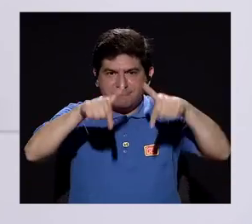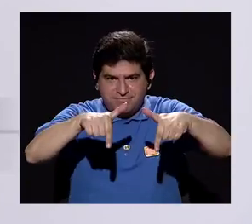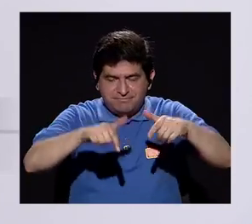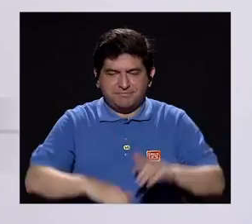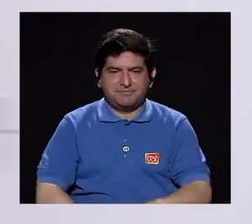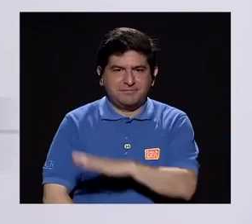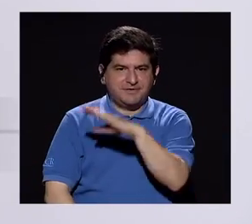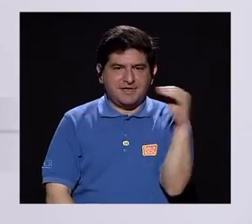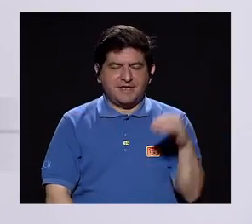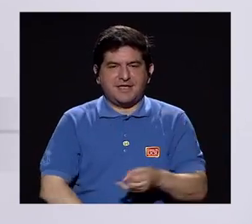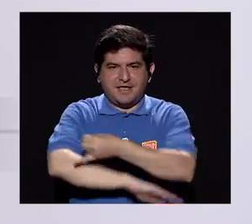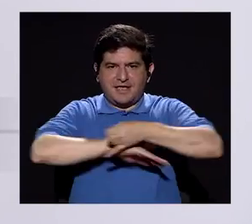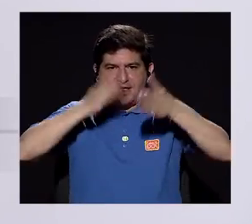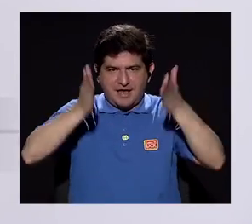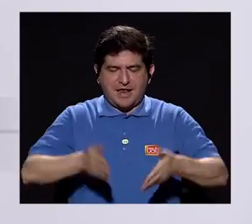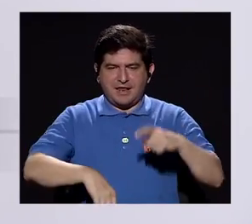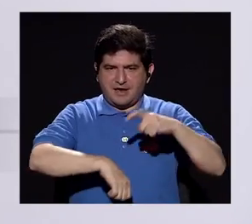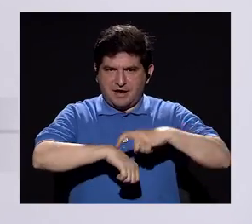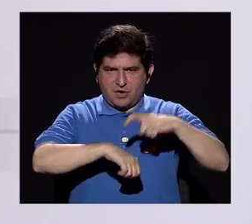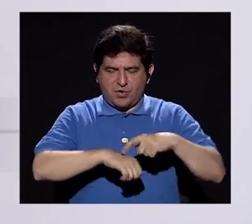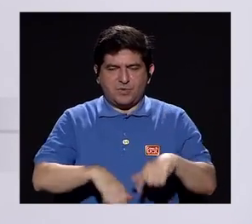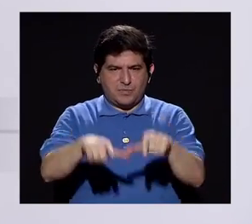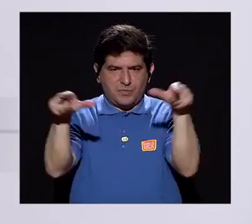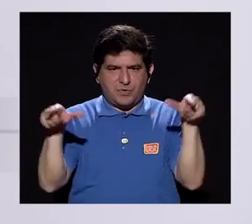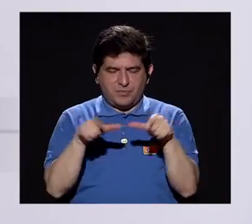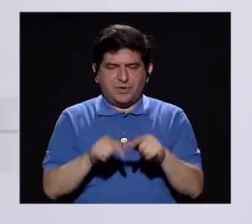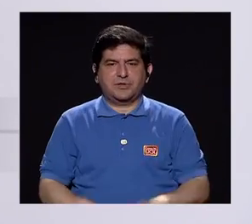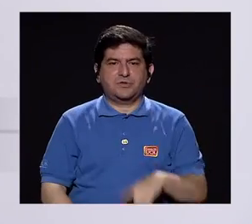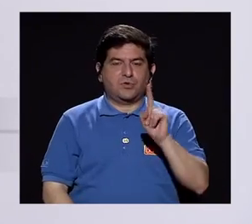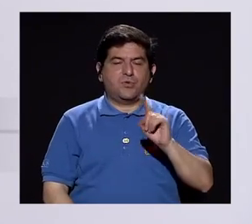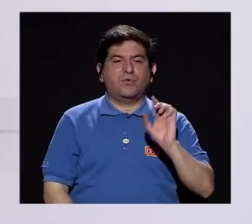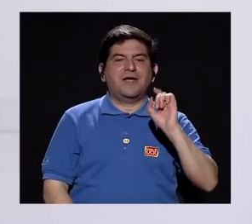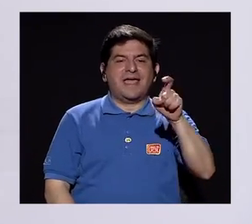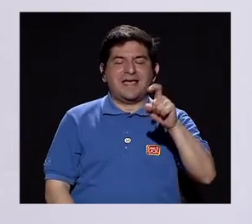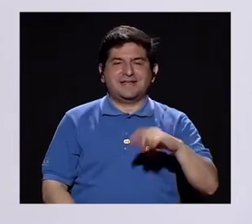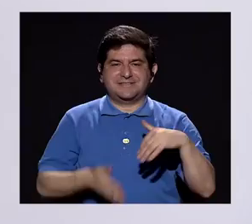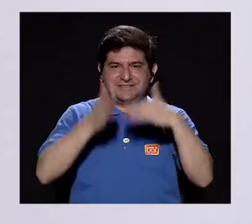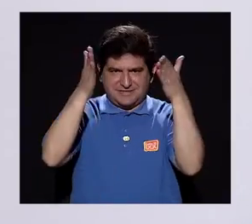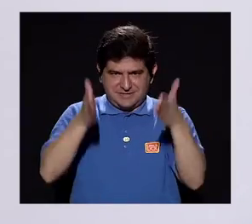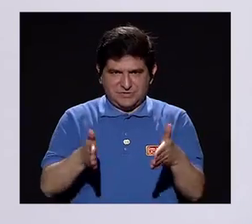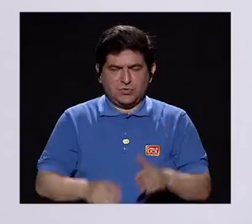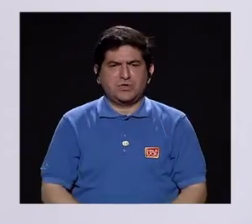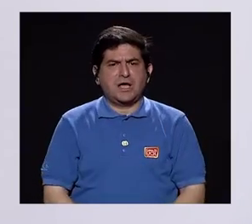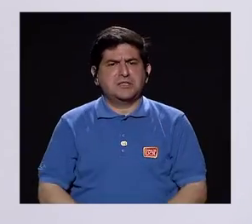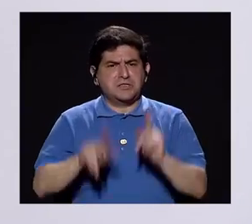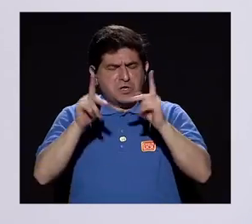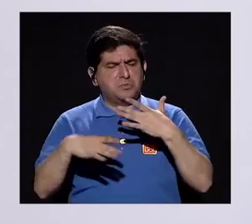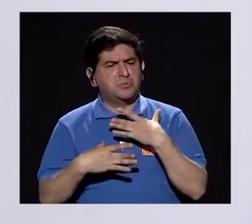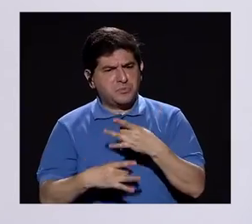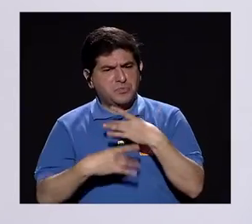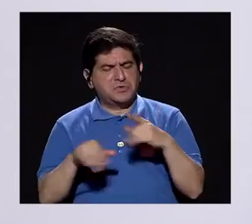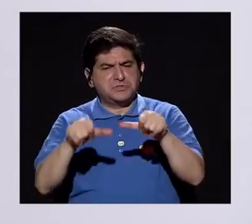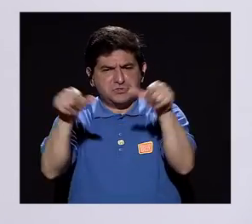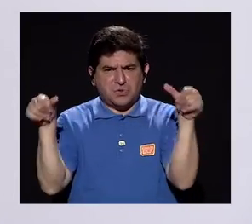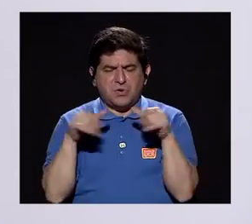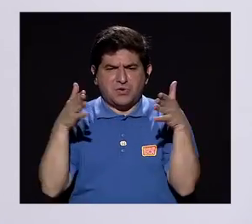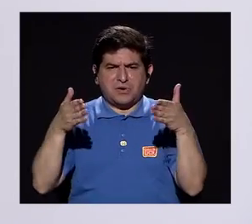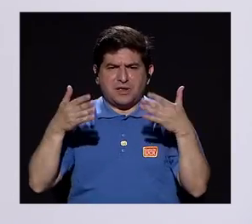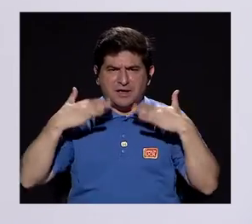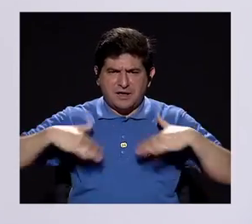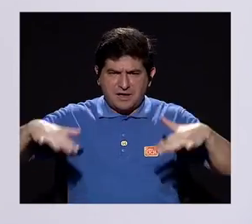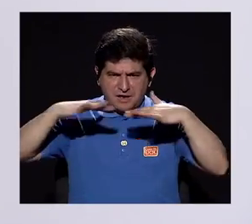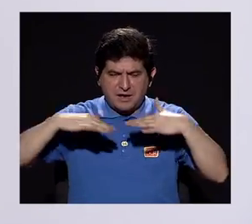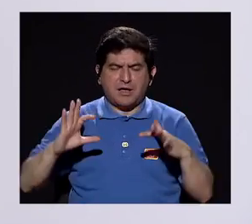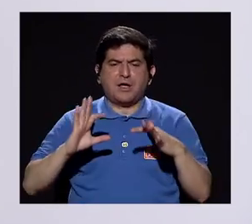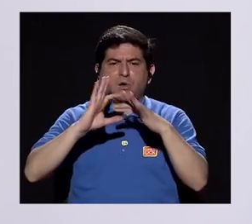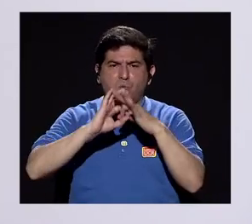este y además porque el ingeniero en ese momento del relleno era uno de nuestros ex estudiantes verdad además muy interesados en el área ambiental